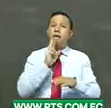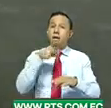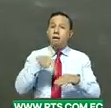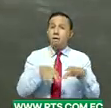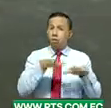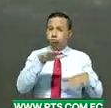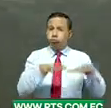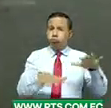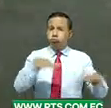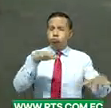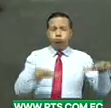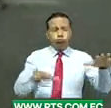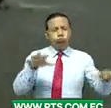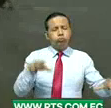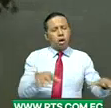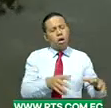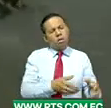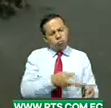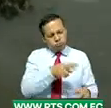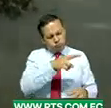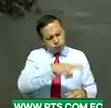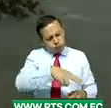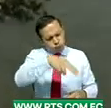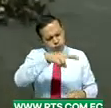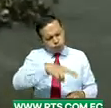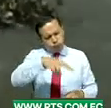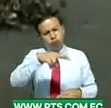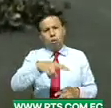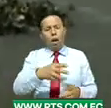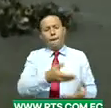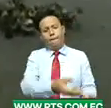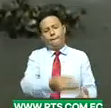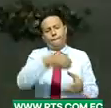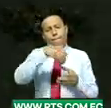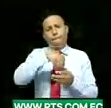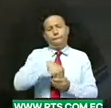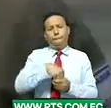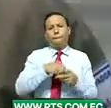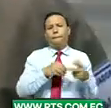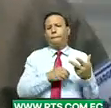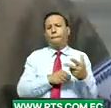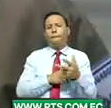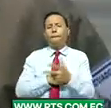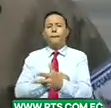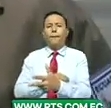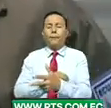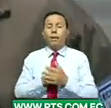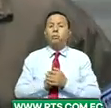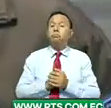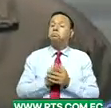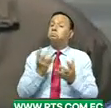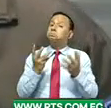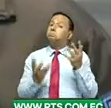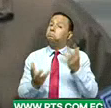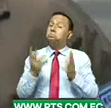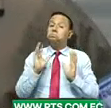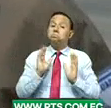río Daule a la altura del recinto Zafando del kilómetro 22 de la vía a Daule. Presumiblemente se puede decir que